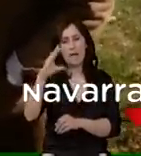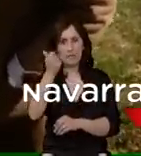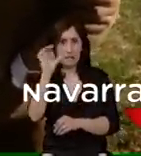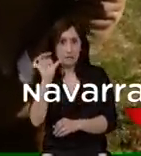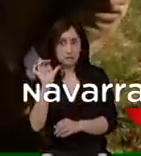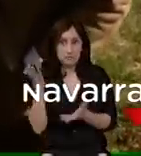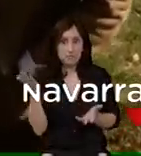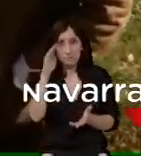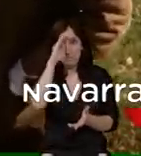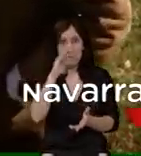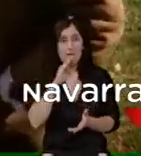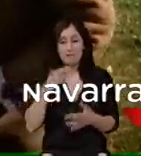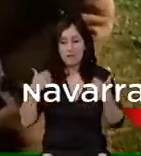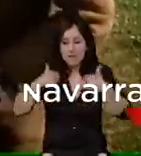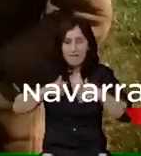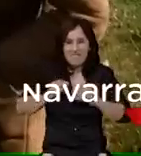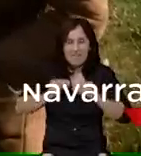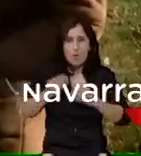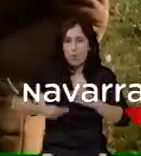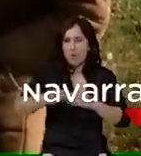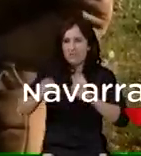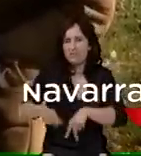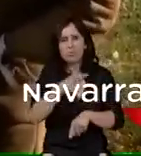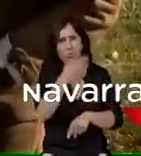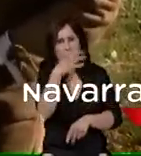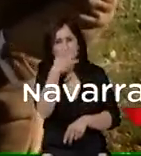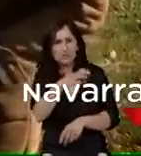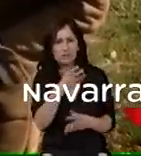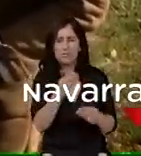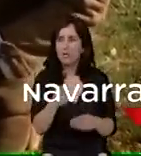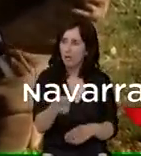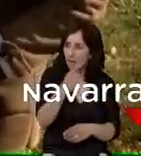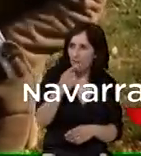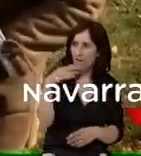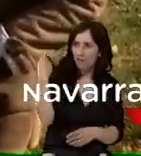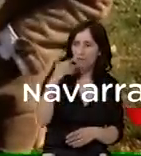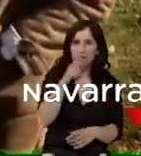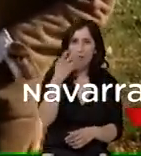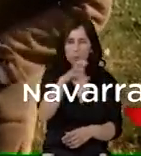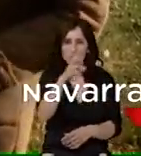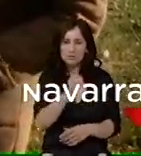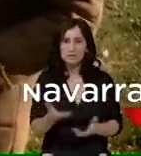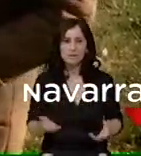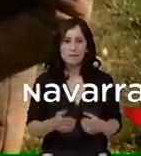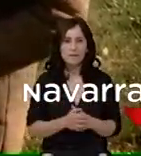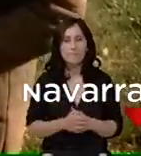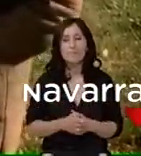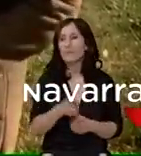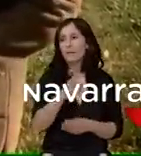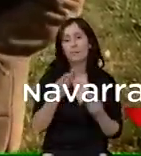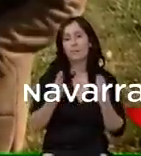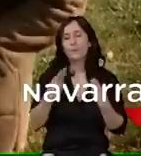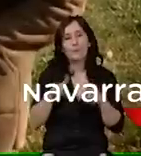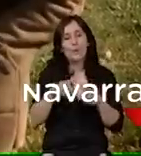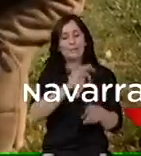eso lo que... Y sin ropa térmica y sin nada, ¿qué te estás quejando? Pero por eso... Fía el hijo, venga a quejarse, ¿tú te crees? Viven como unos señoritos